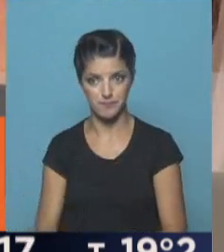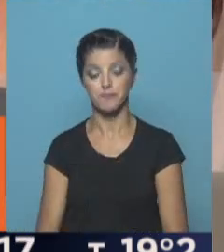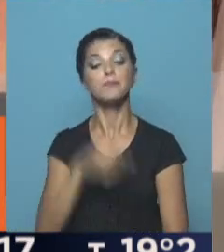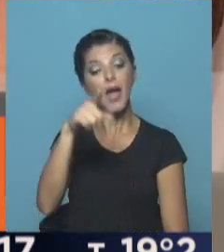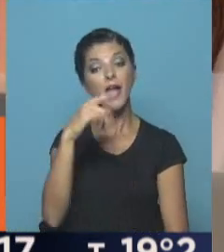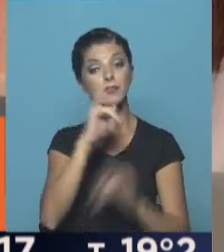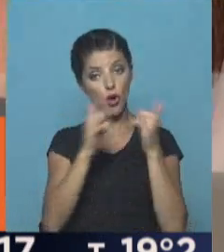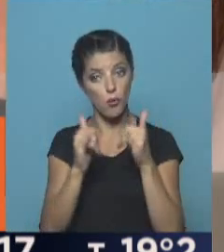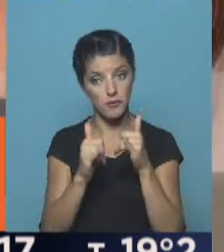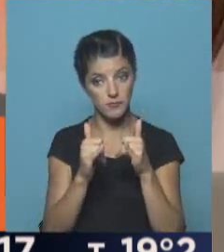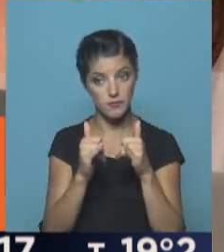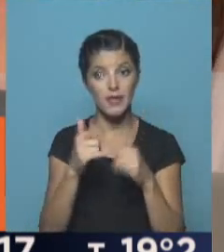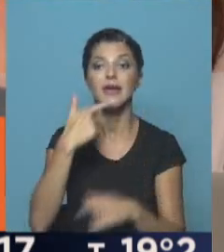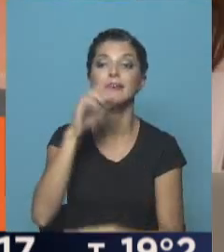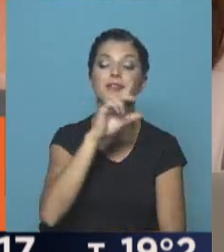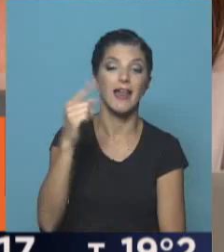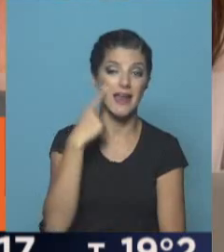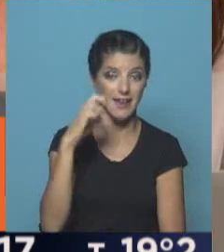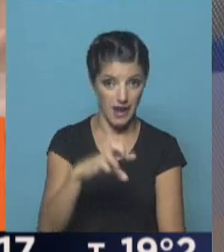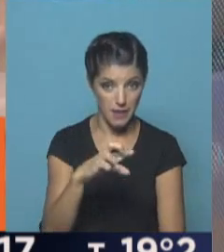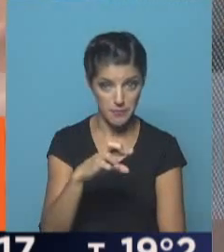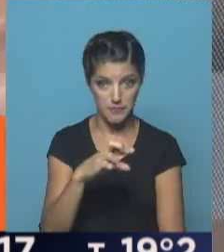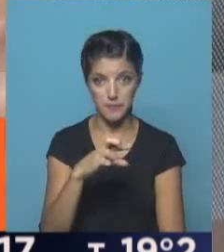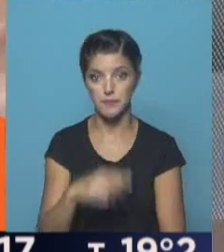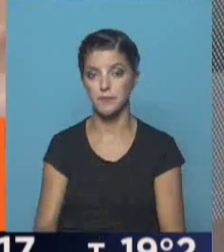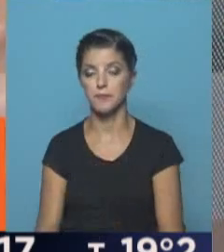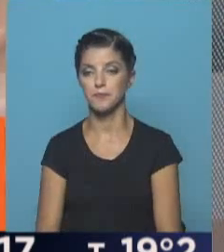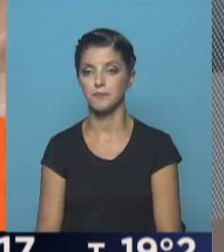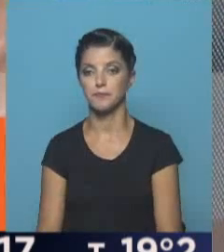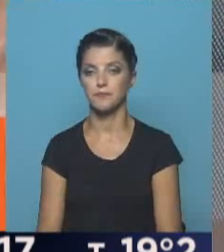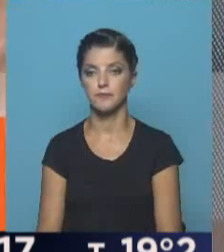identifica con el slap-right y no con la alt-right, en realidad,